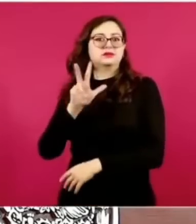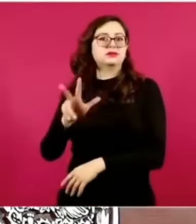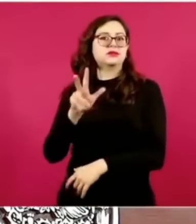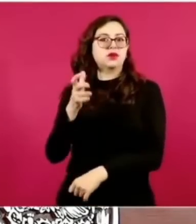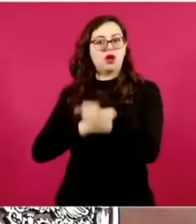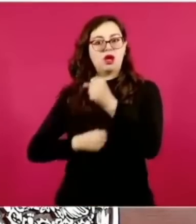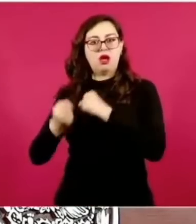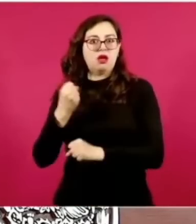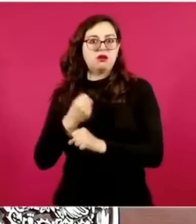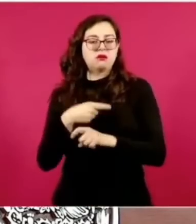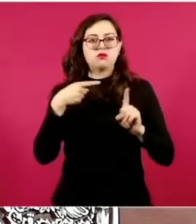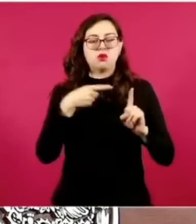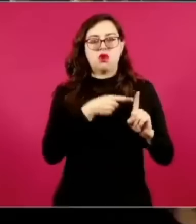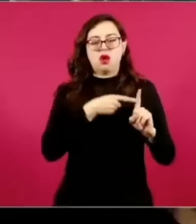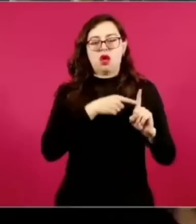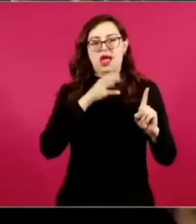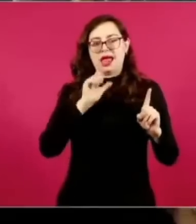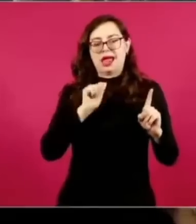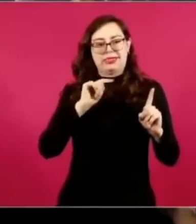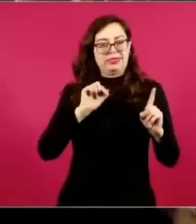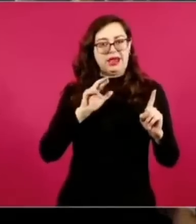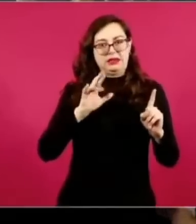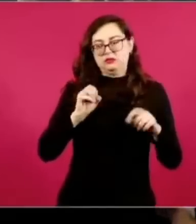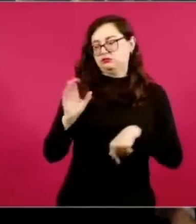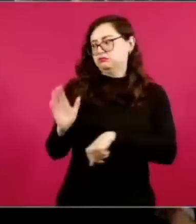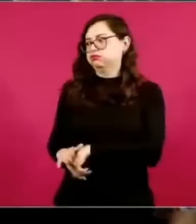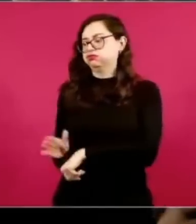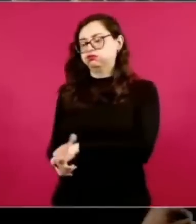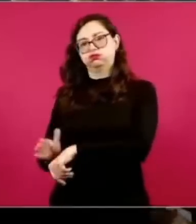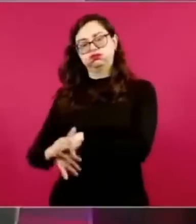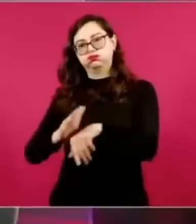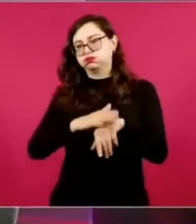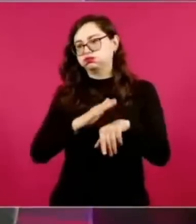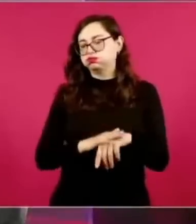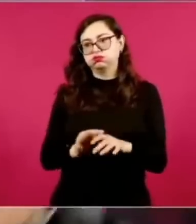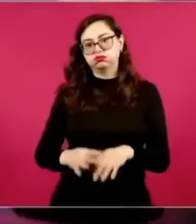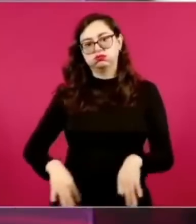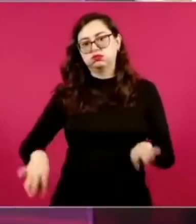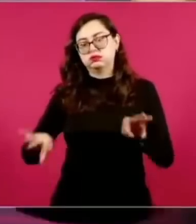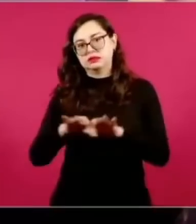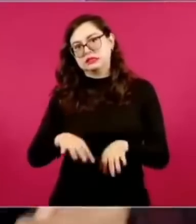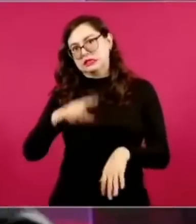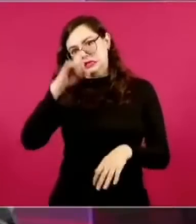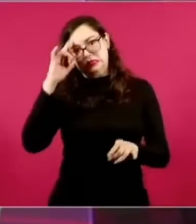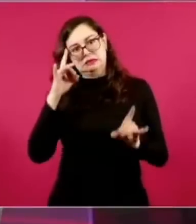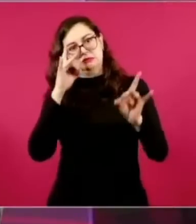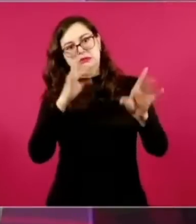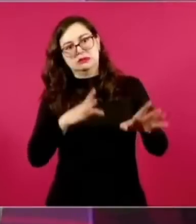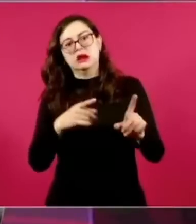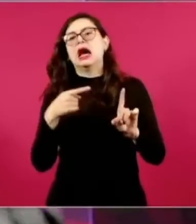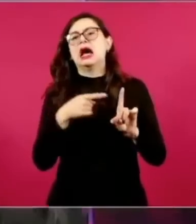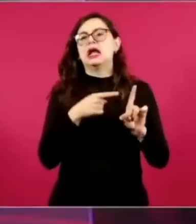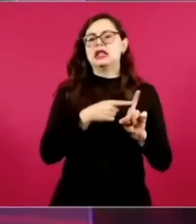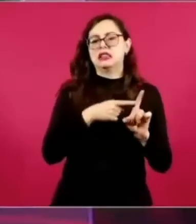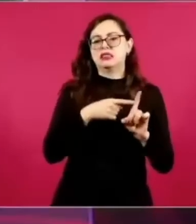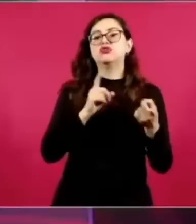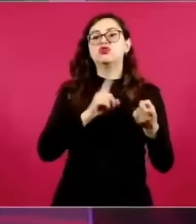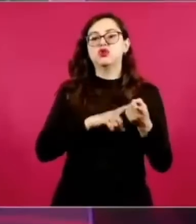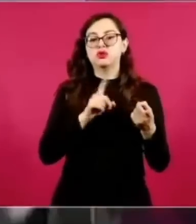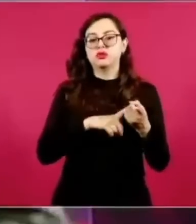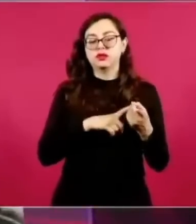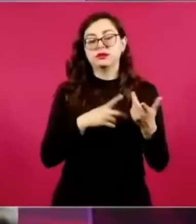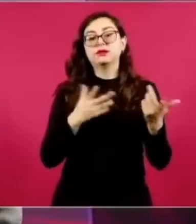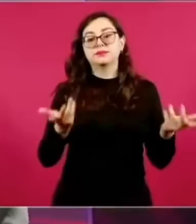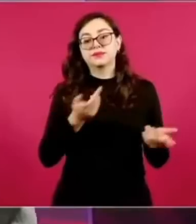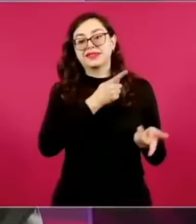de dónde convoca, o en dónde convoca, en Texas, que ya en ese